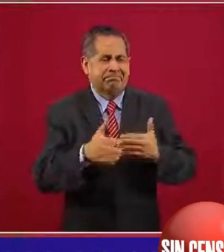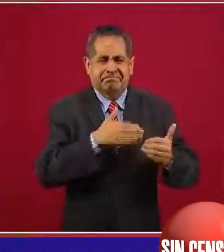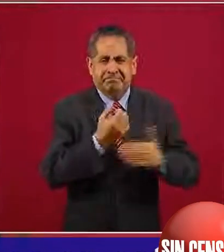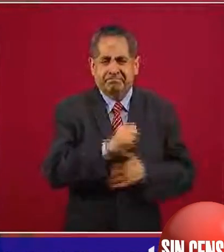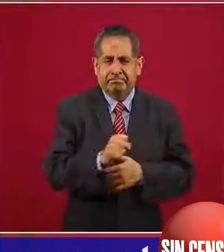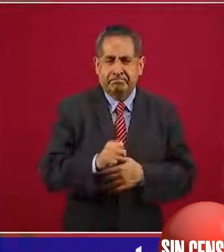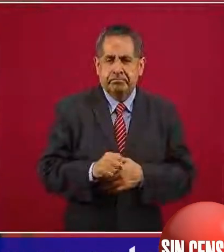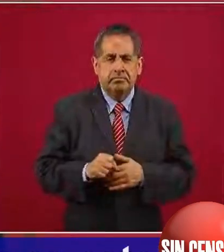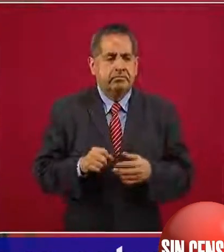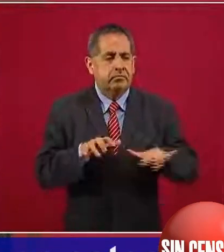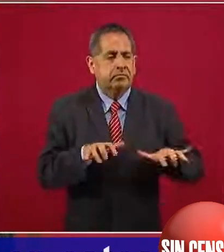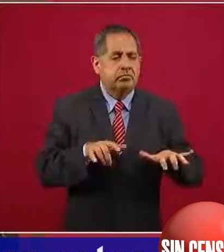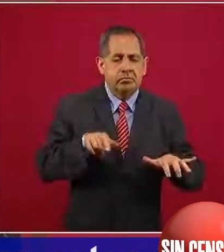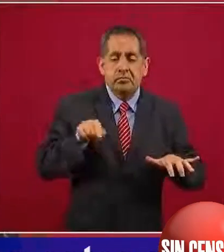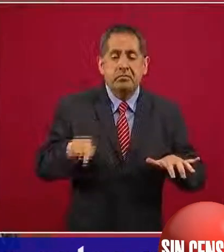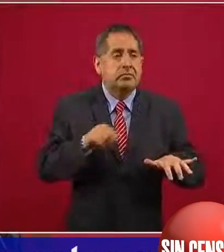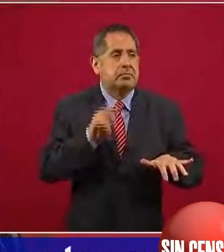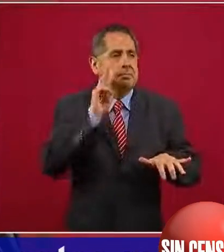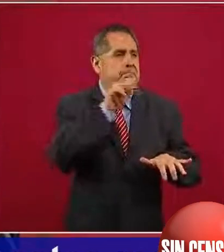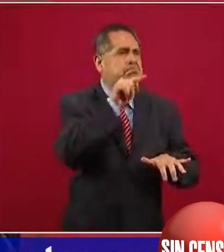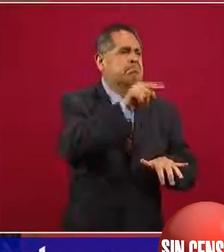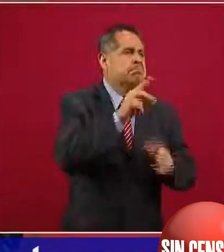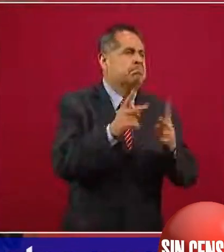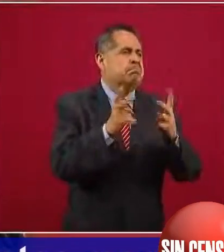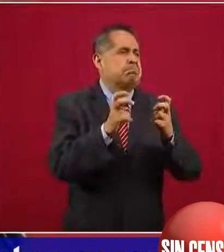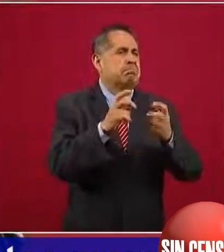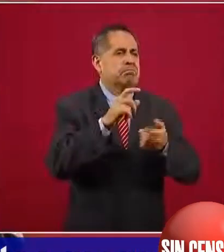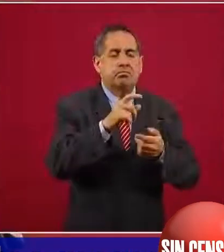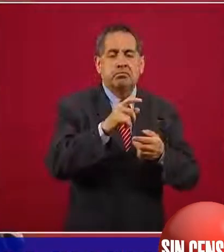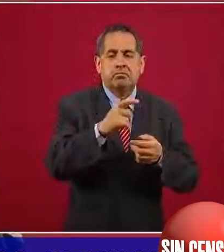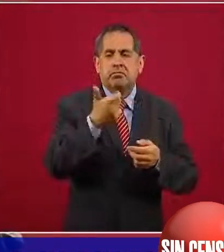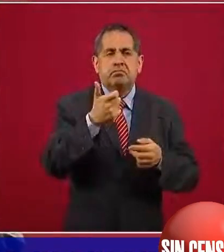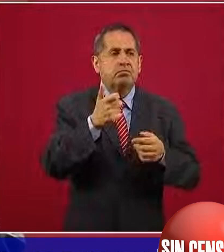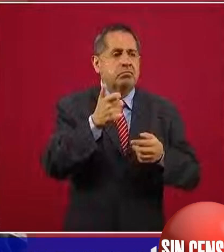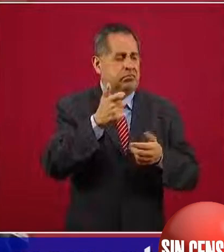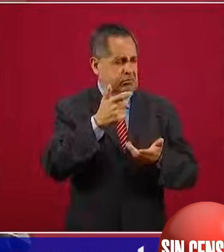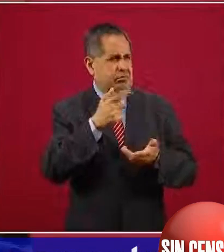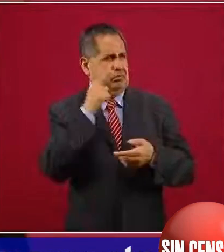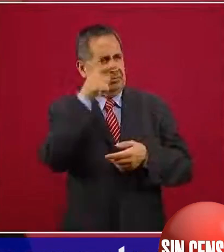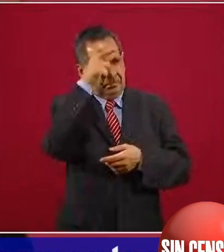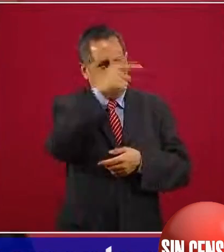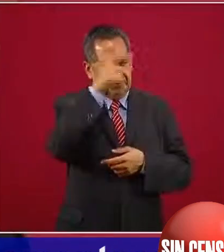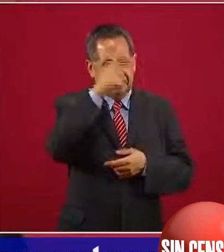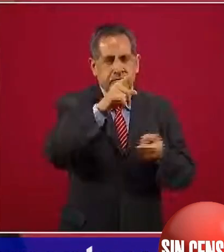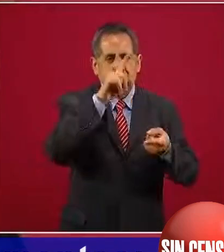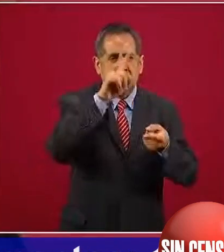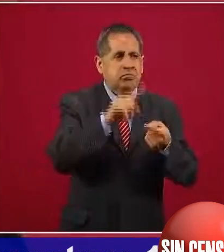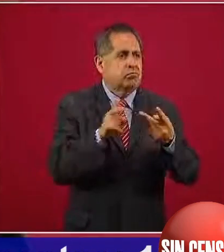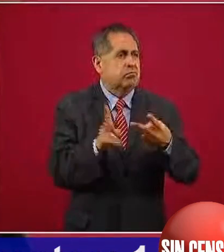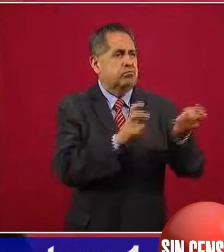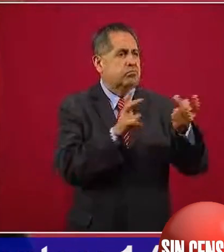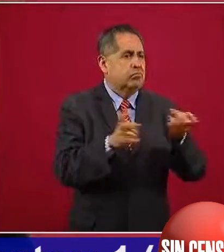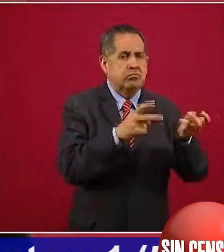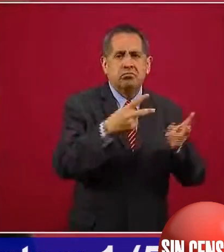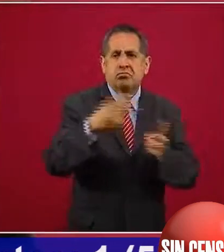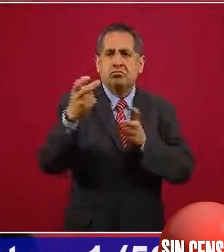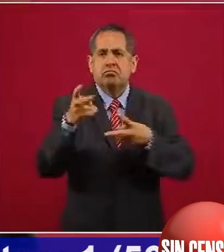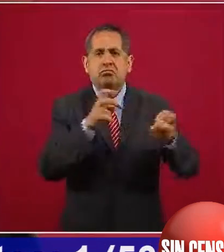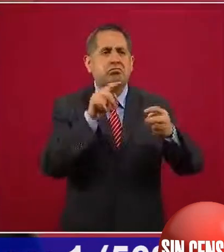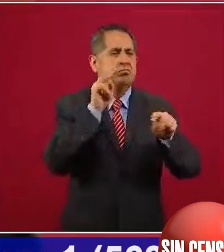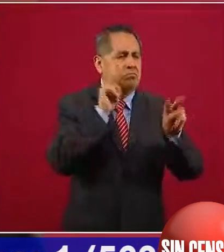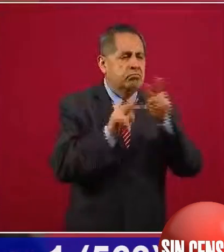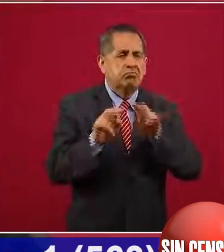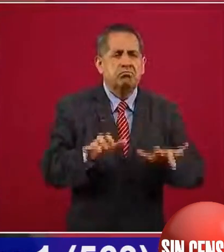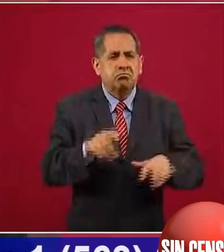se sabía cuándo bajaba de presión o la presión de un